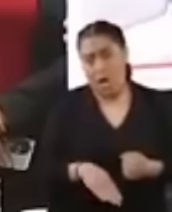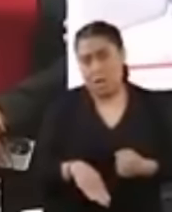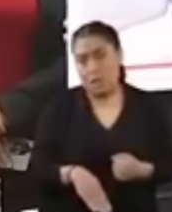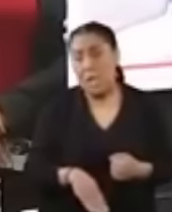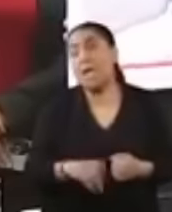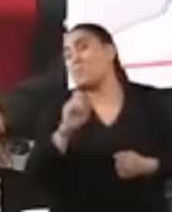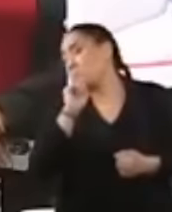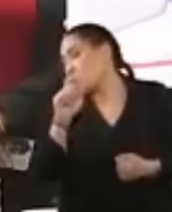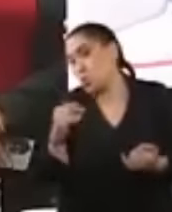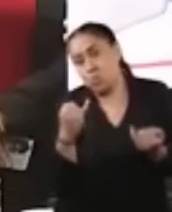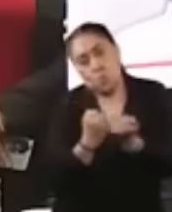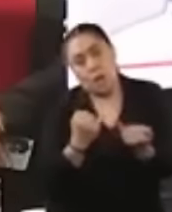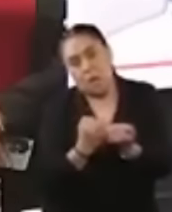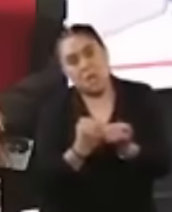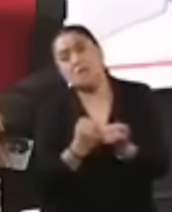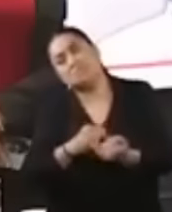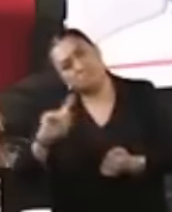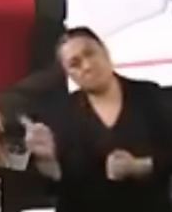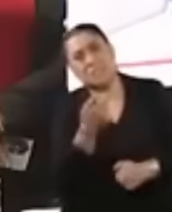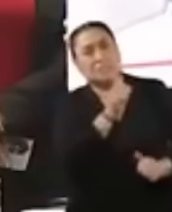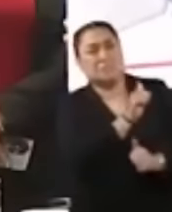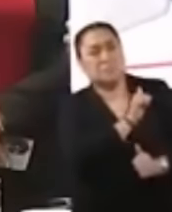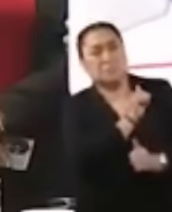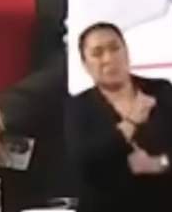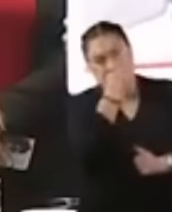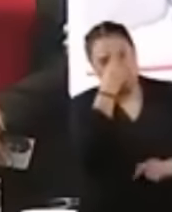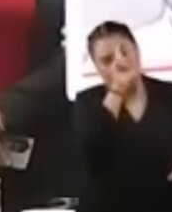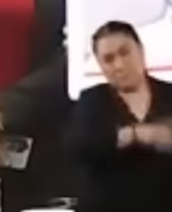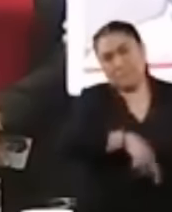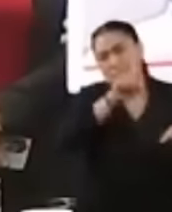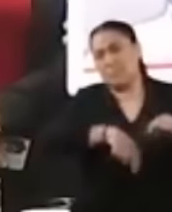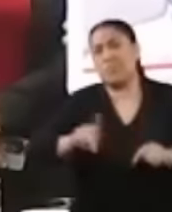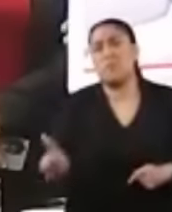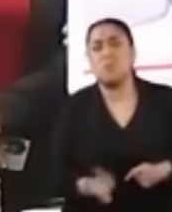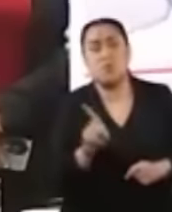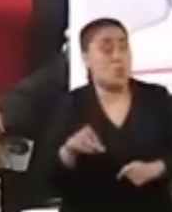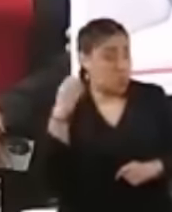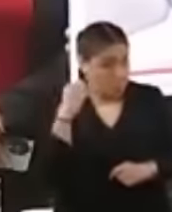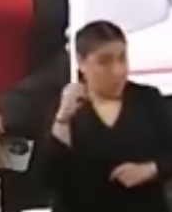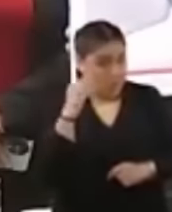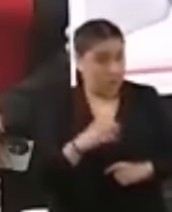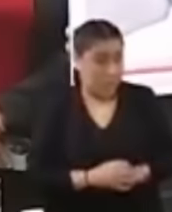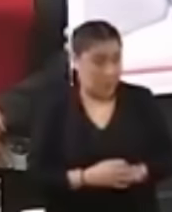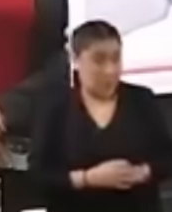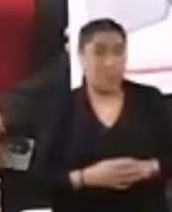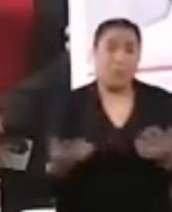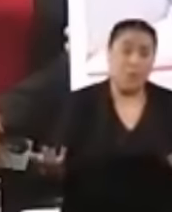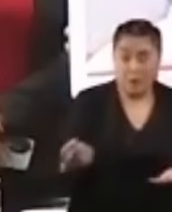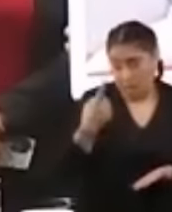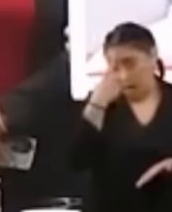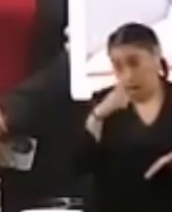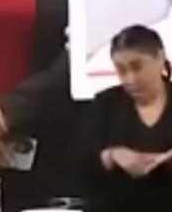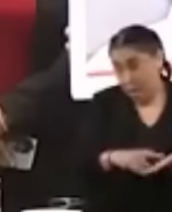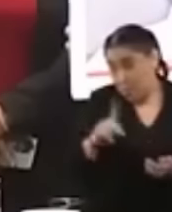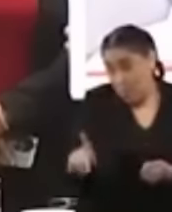mandaron también a las tanquetas para reprimir al pueblo de Oaxaca. ¿Acaso qué creen que el pueblo